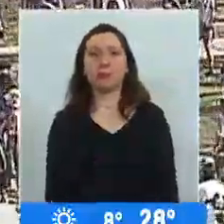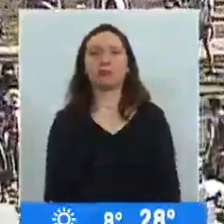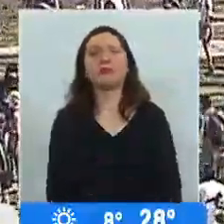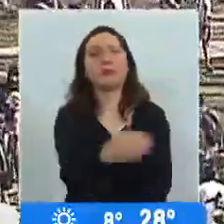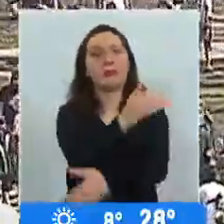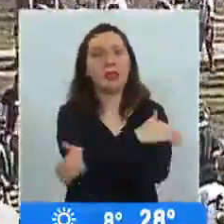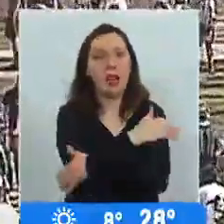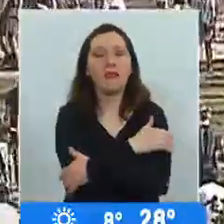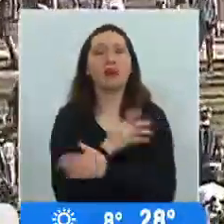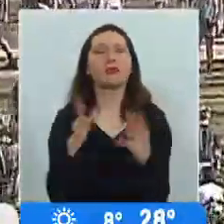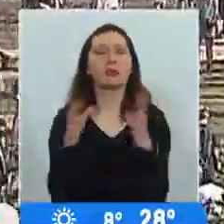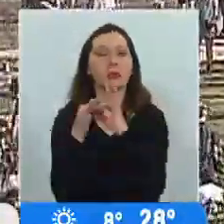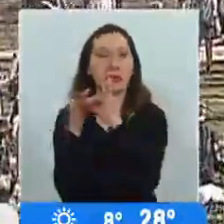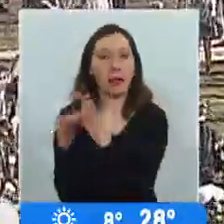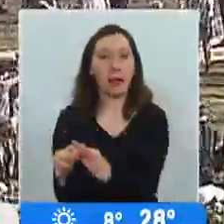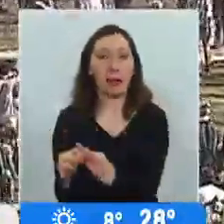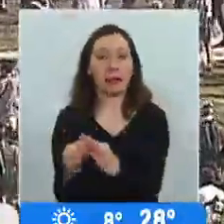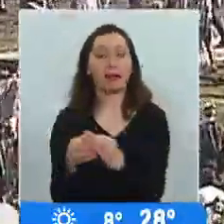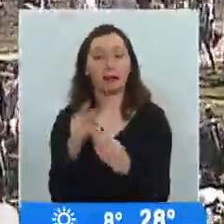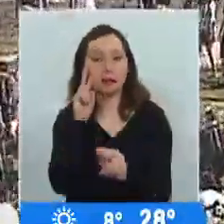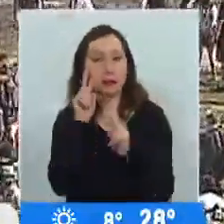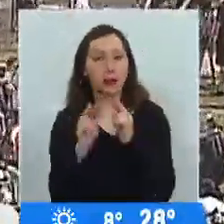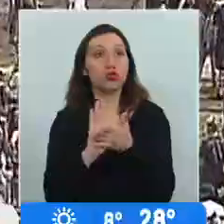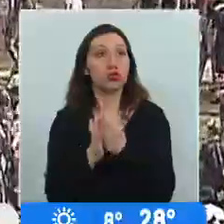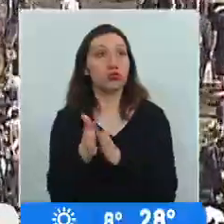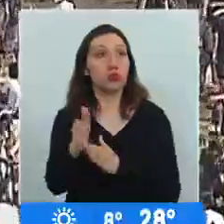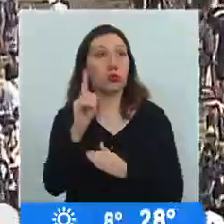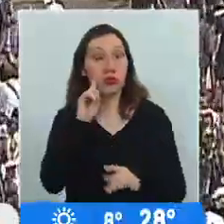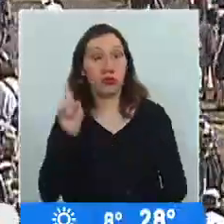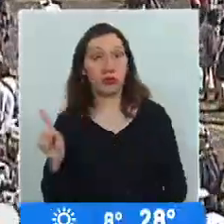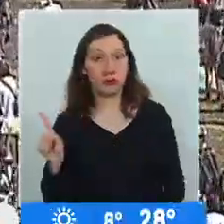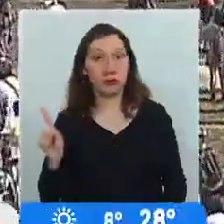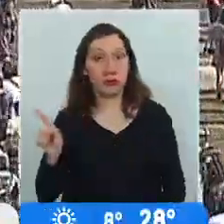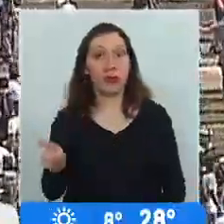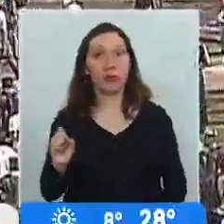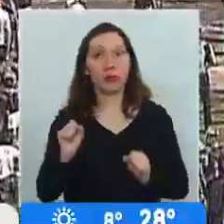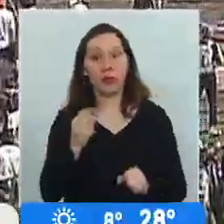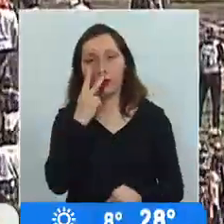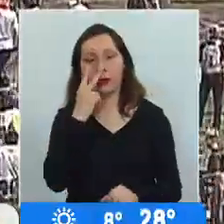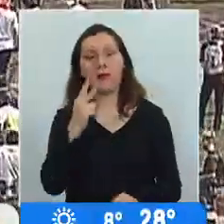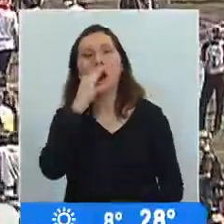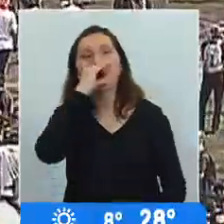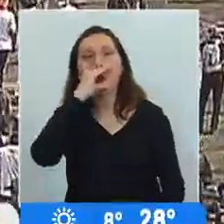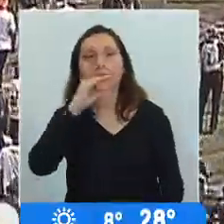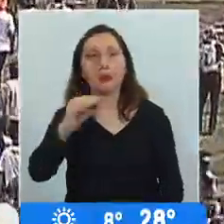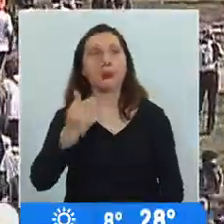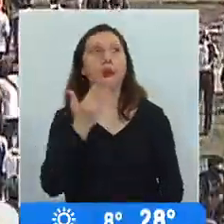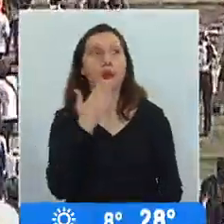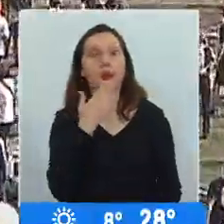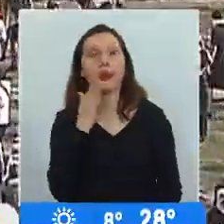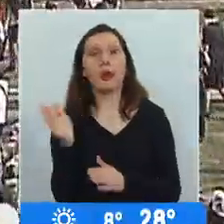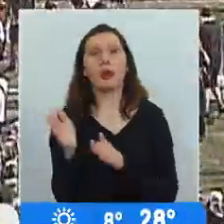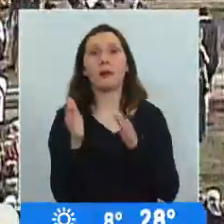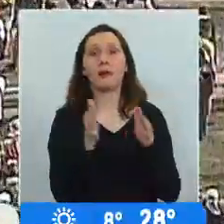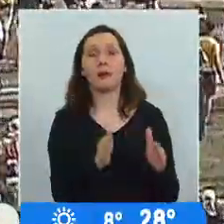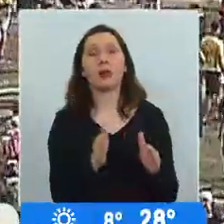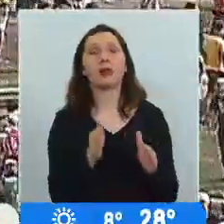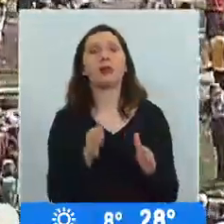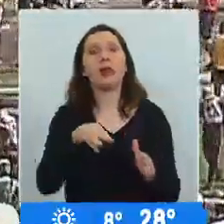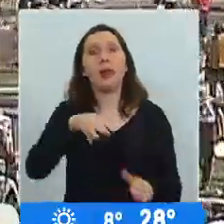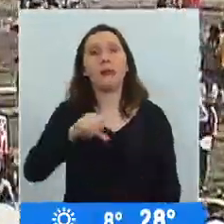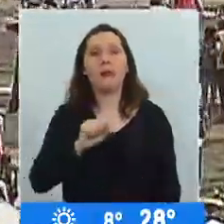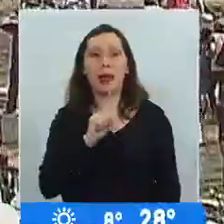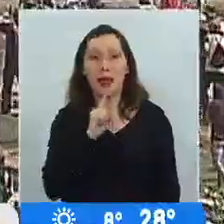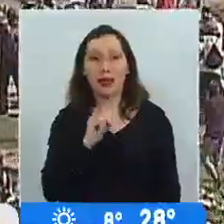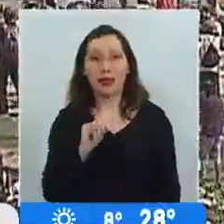Abrazo, Felipe, muchas gracias. Ahí estamos viendo todavía las imágenes, ahí a su izquierda. En Concepción tenemos también a